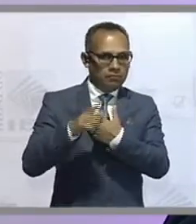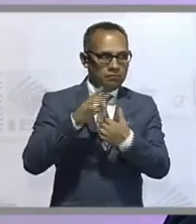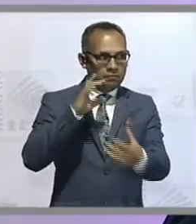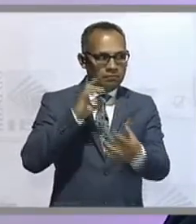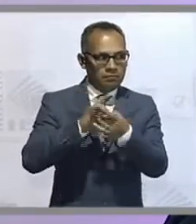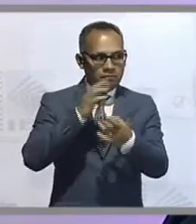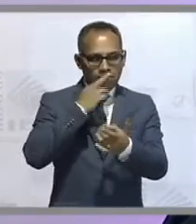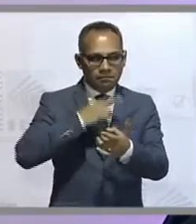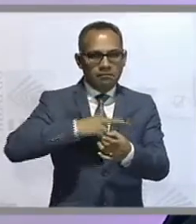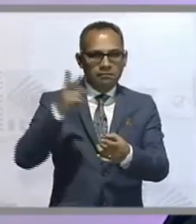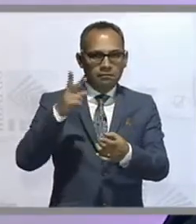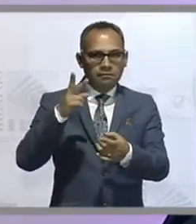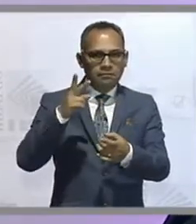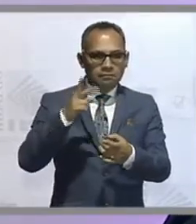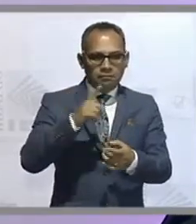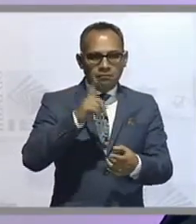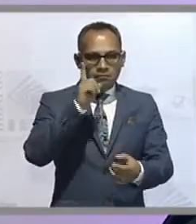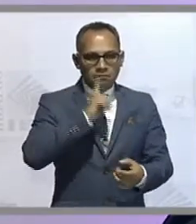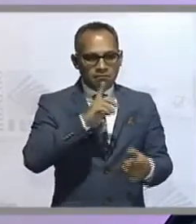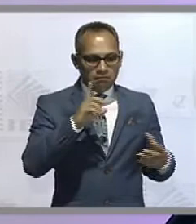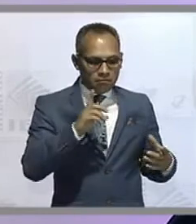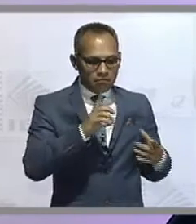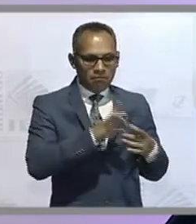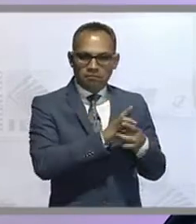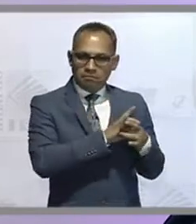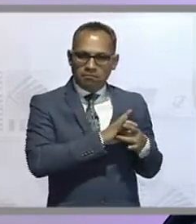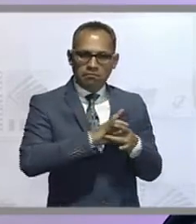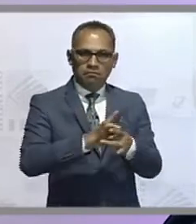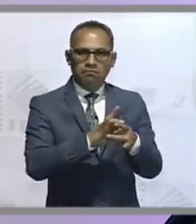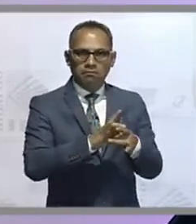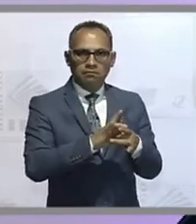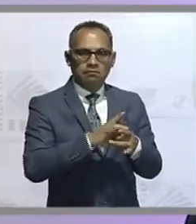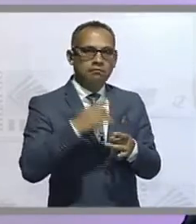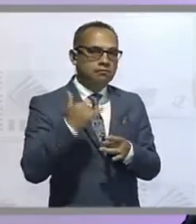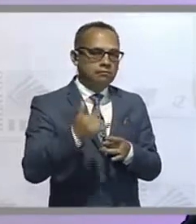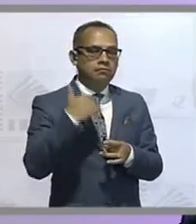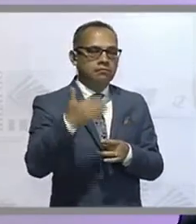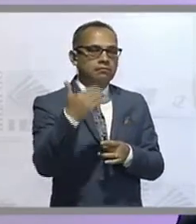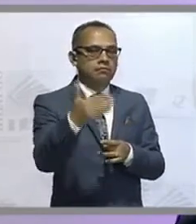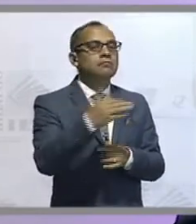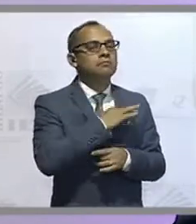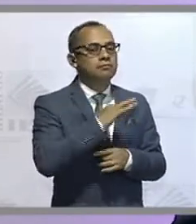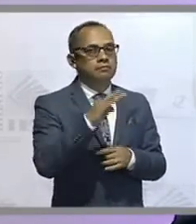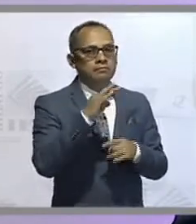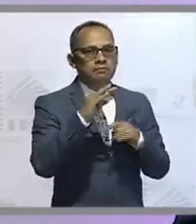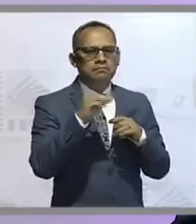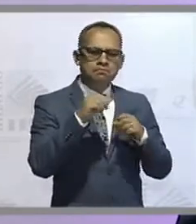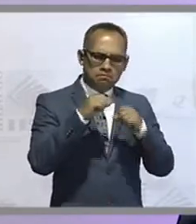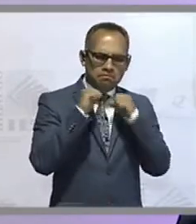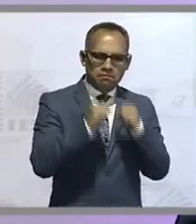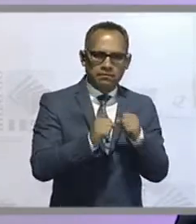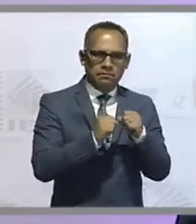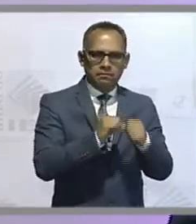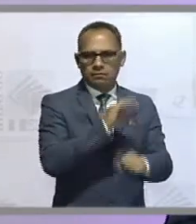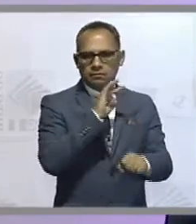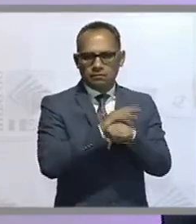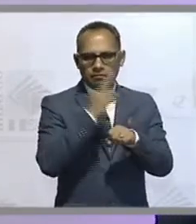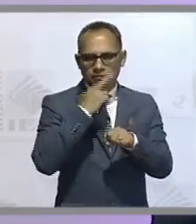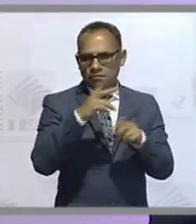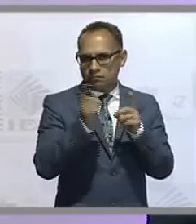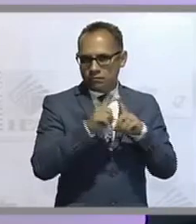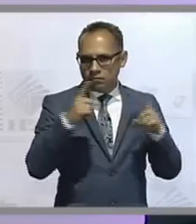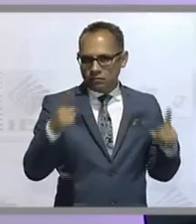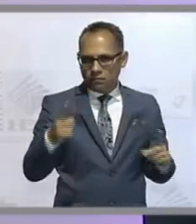y se garantice ascensos en los desarrollos profesional avalando la